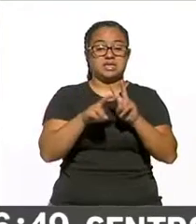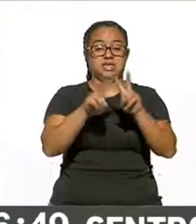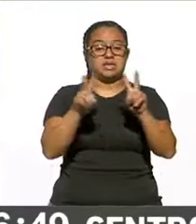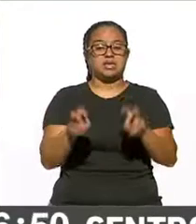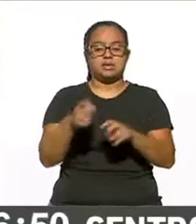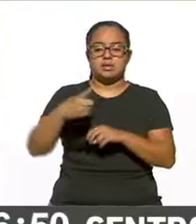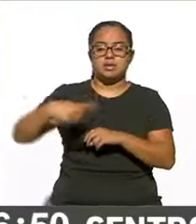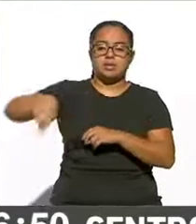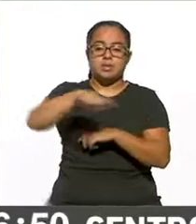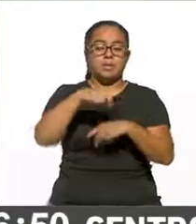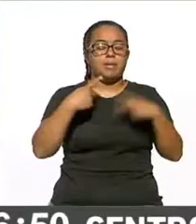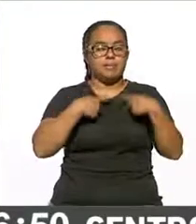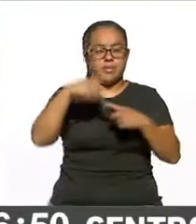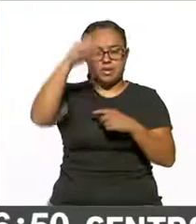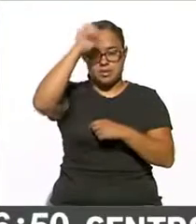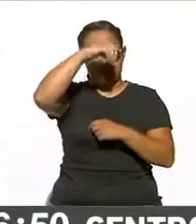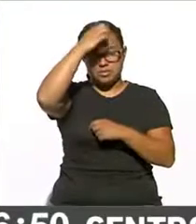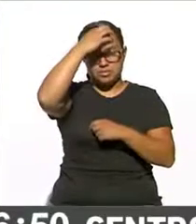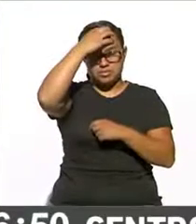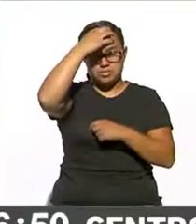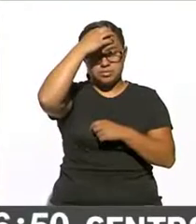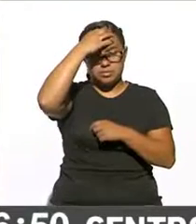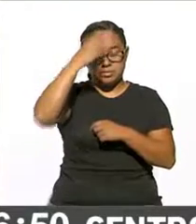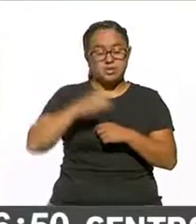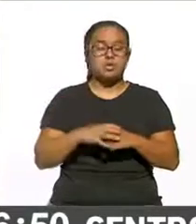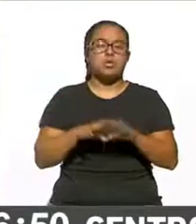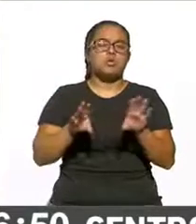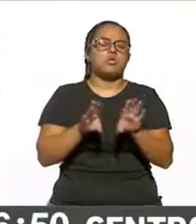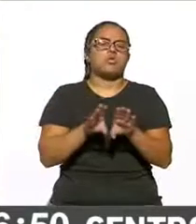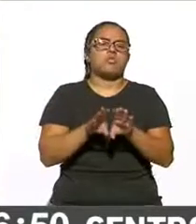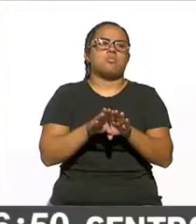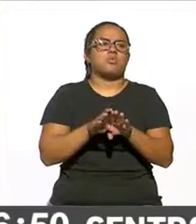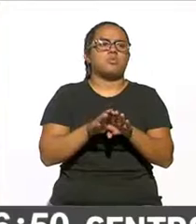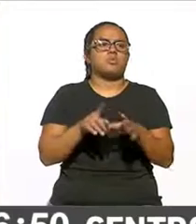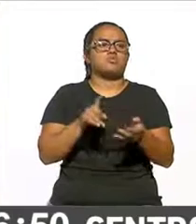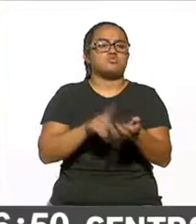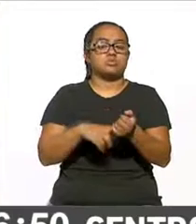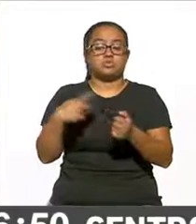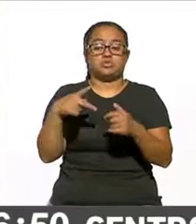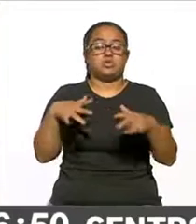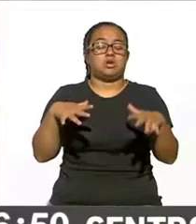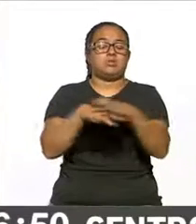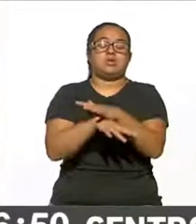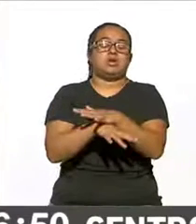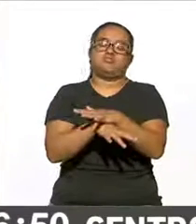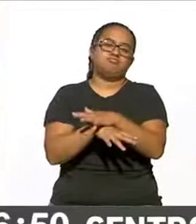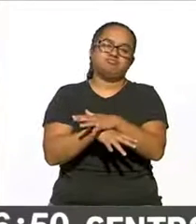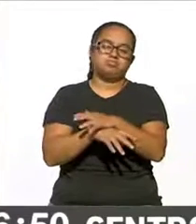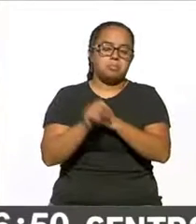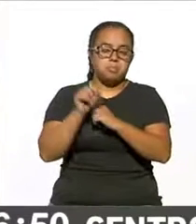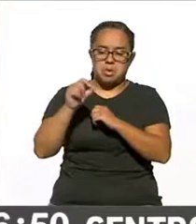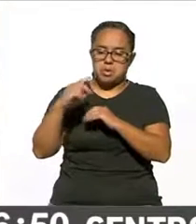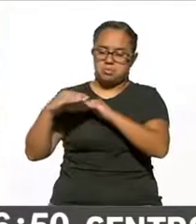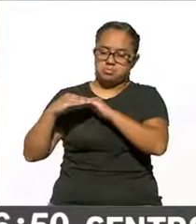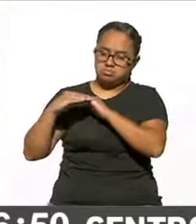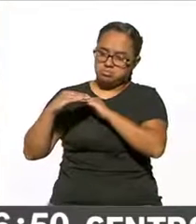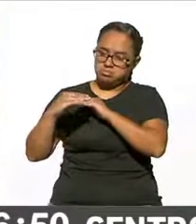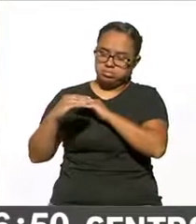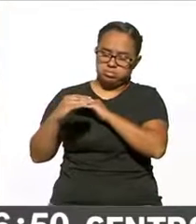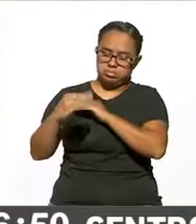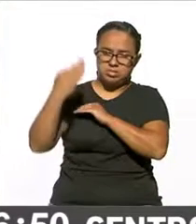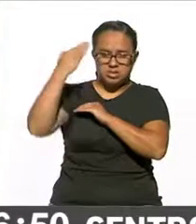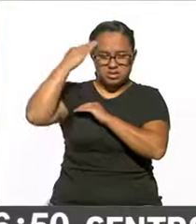opinión pública, si bien no está cristalizada, es decir, que no cambia, ha sido muy estable a lo largo del